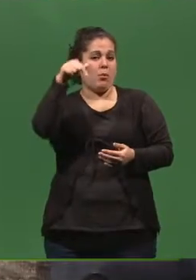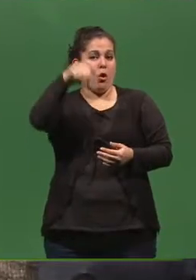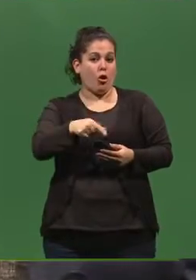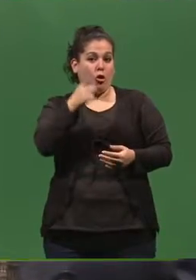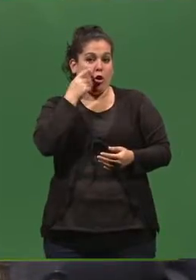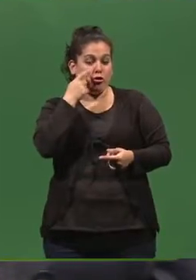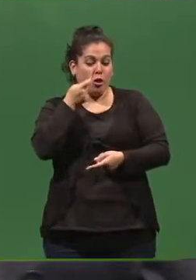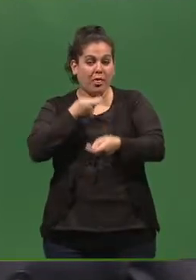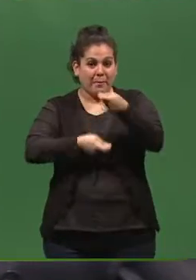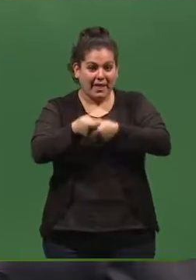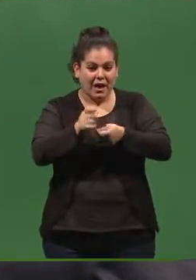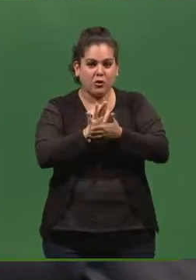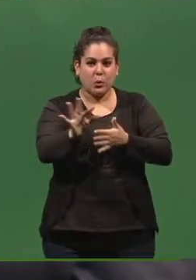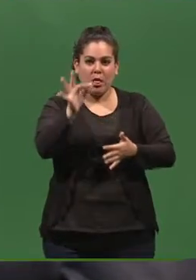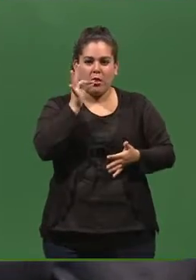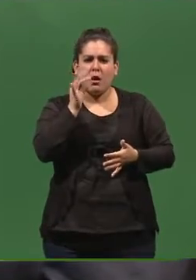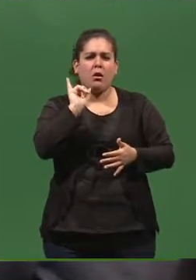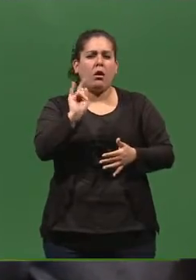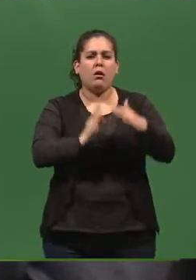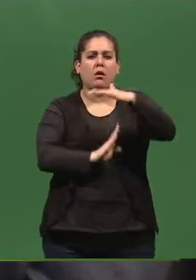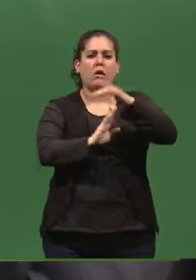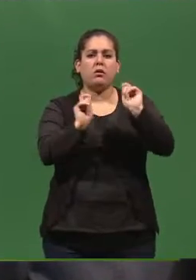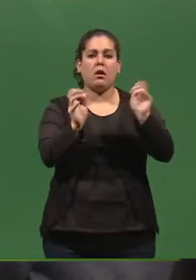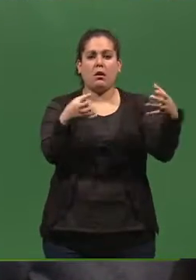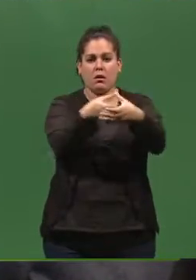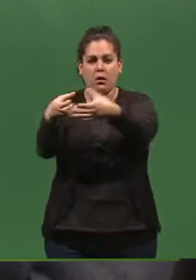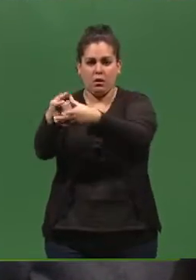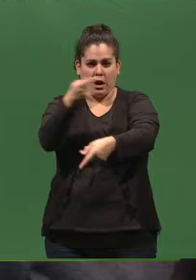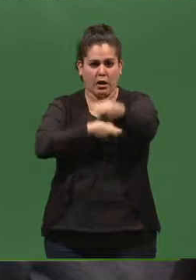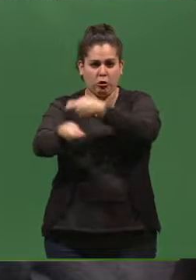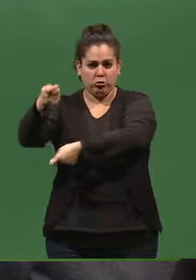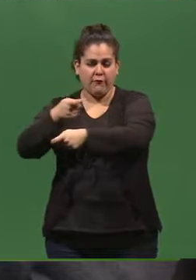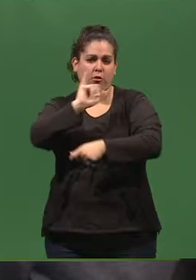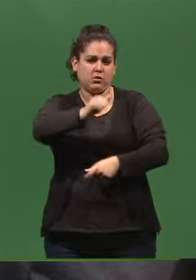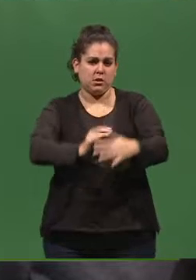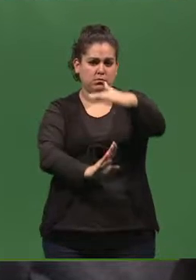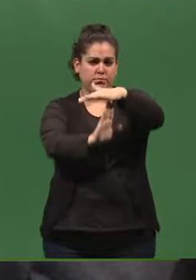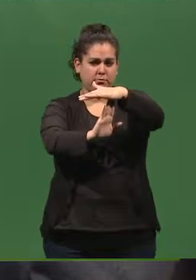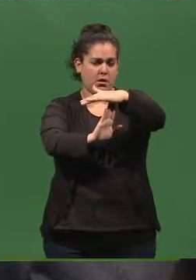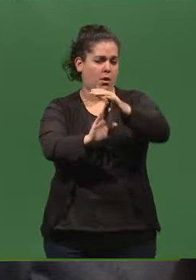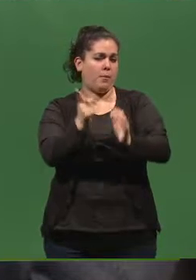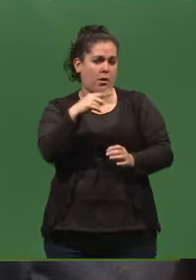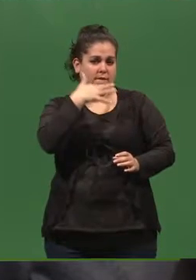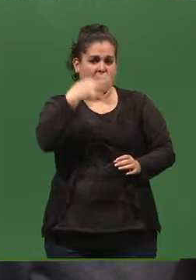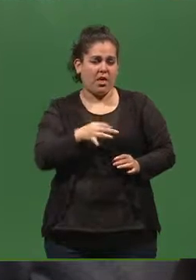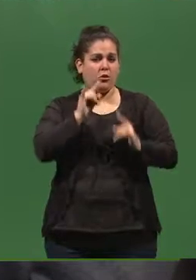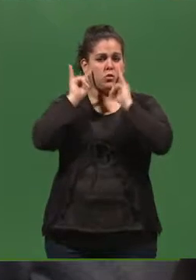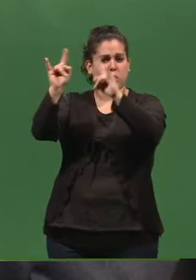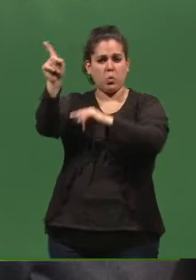del mercado lo están teniendo las bandas de narcotráfico y creemos que tiene que tenerlo el